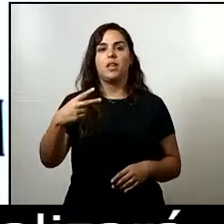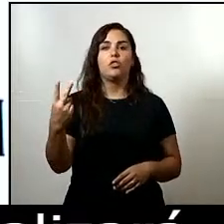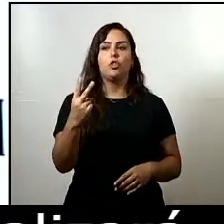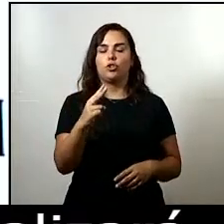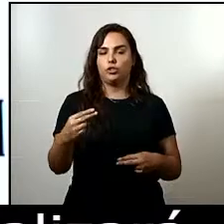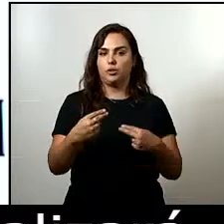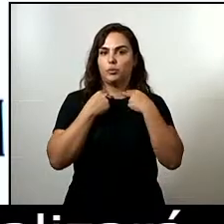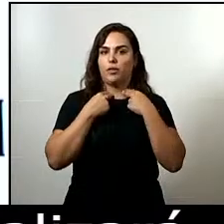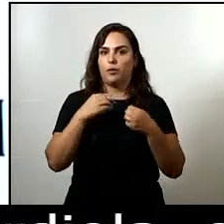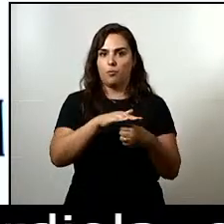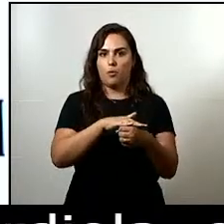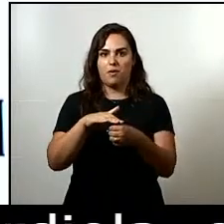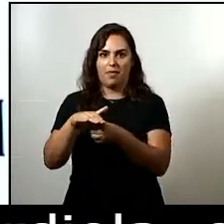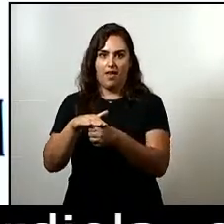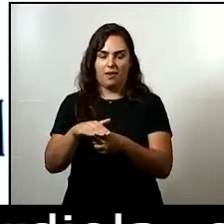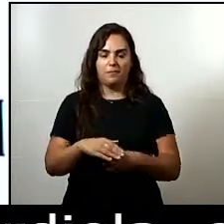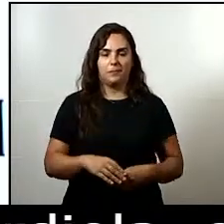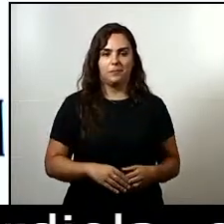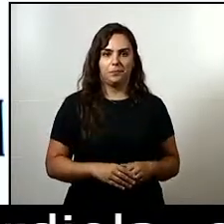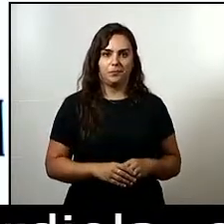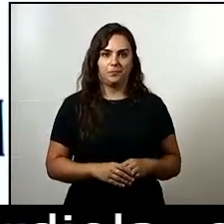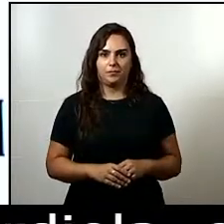diputaciones provinciales.